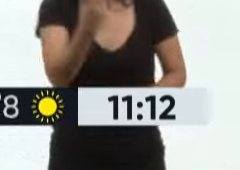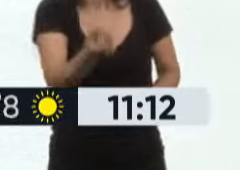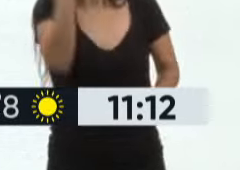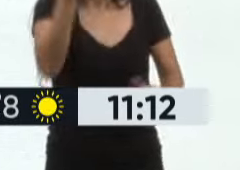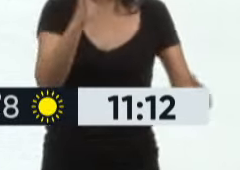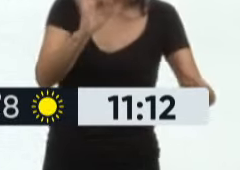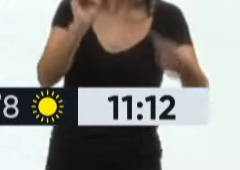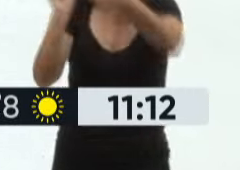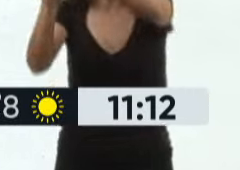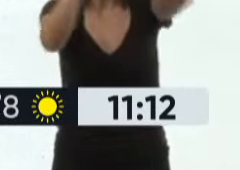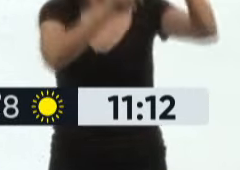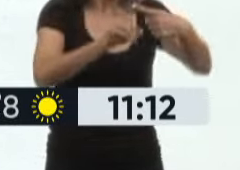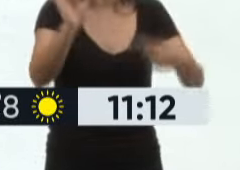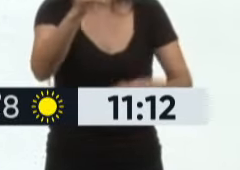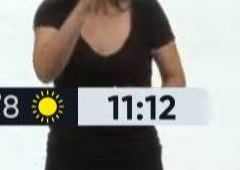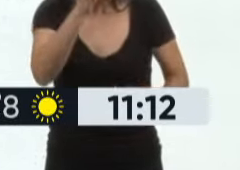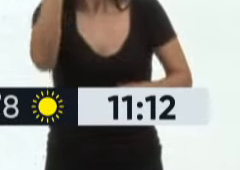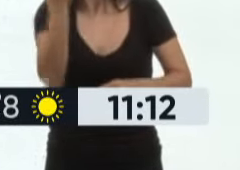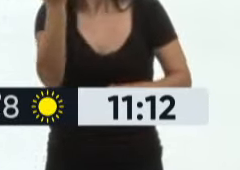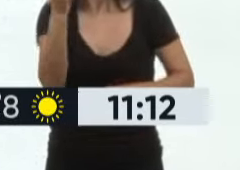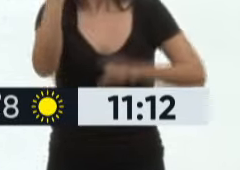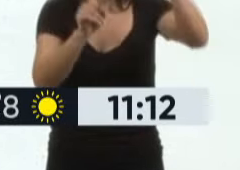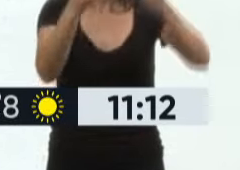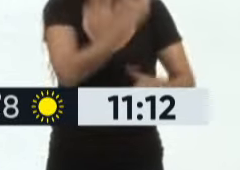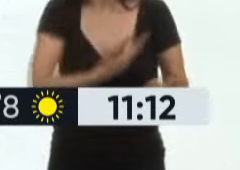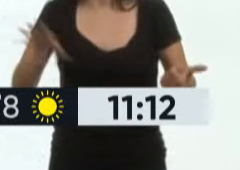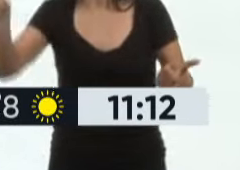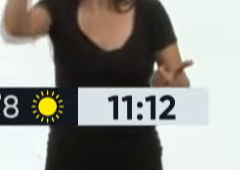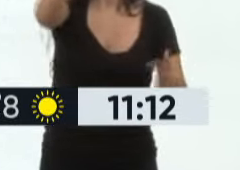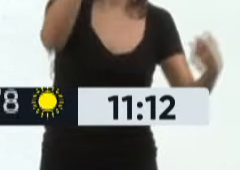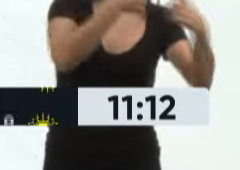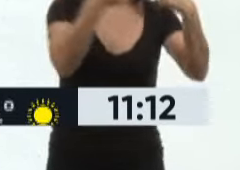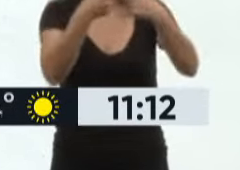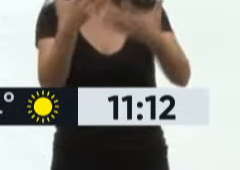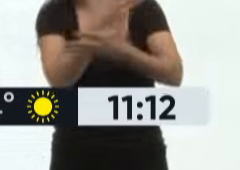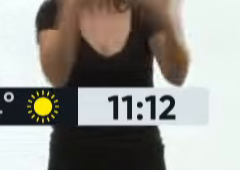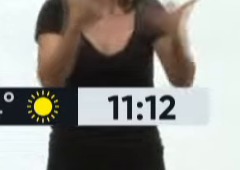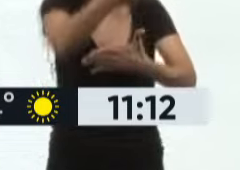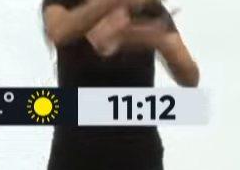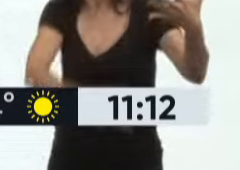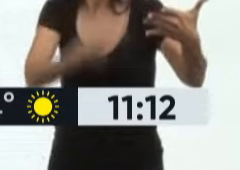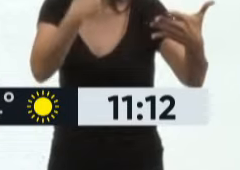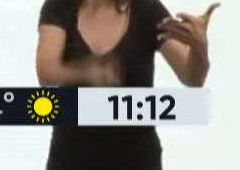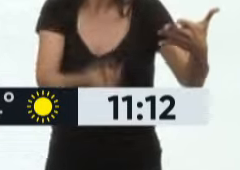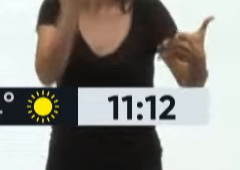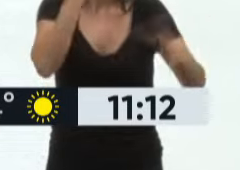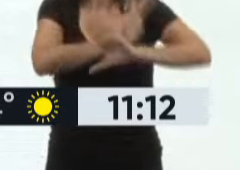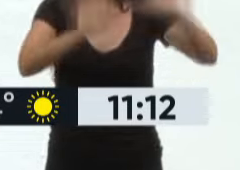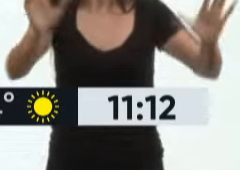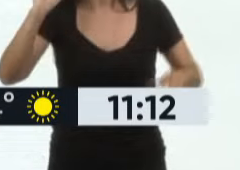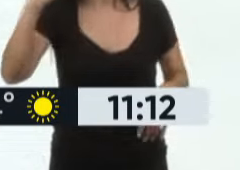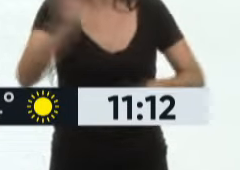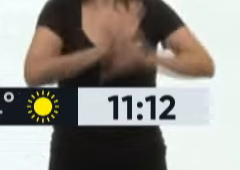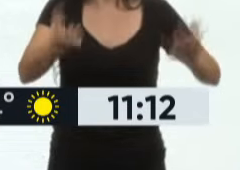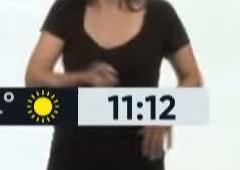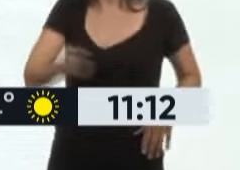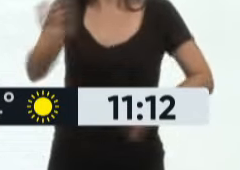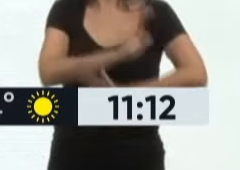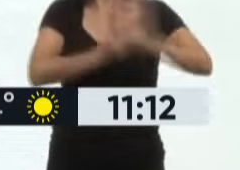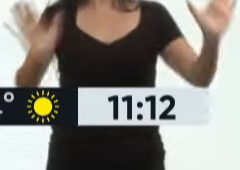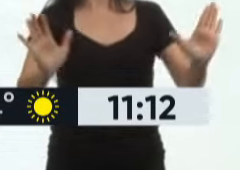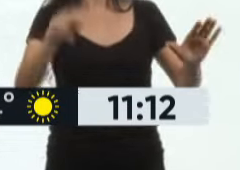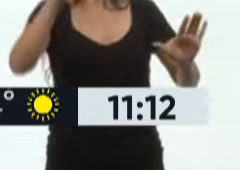porque parece que hay algunos gobernadores aliados que bueno por ahí salgan con algún documento o algo diciendo que ya hicieron sus ajustes y que la